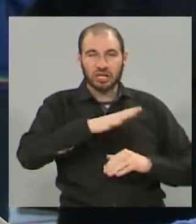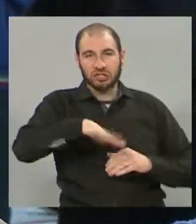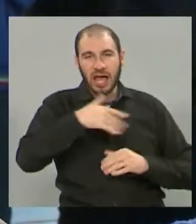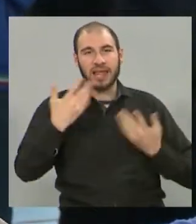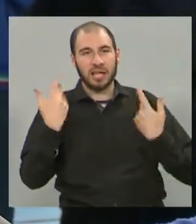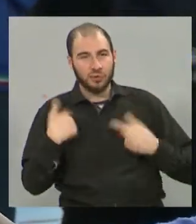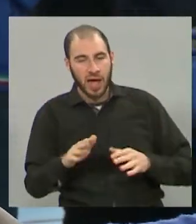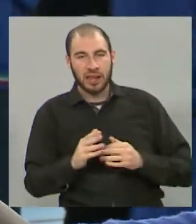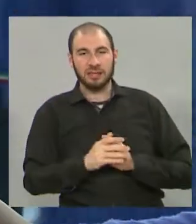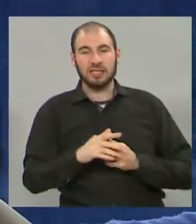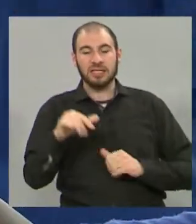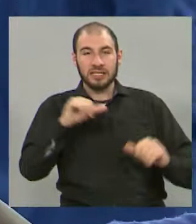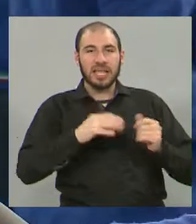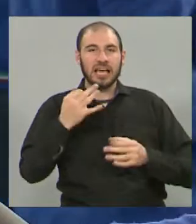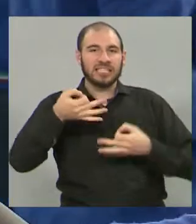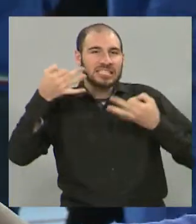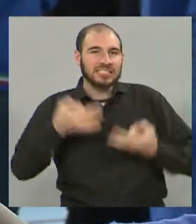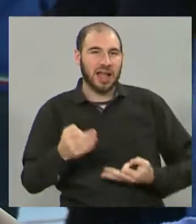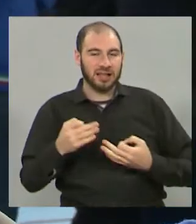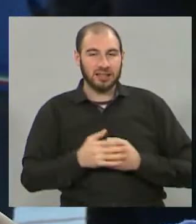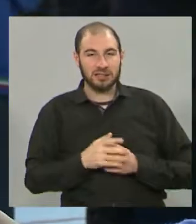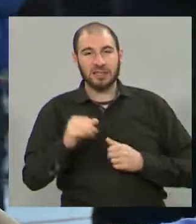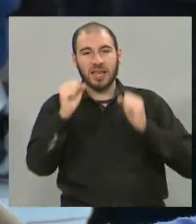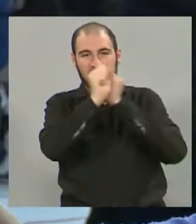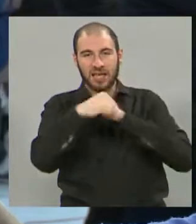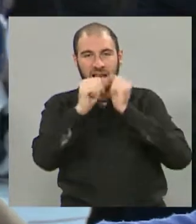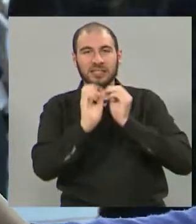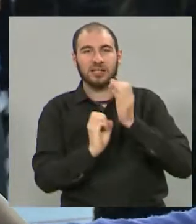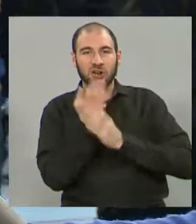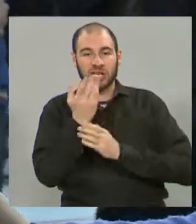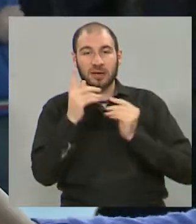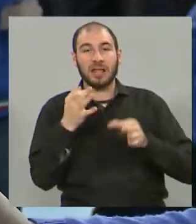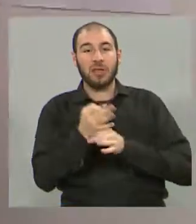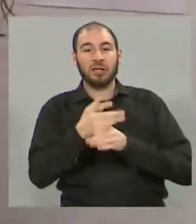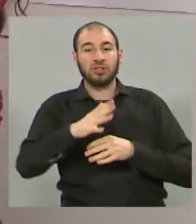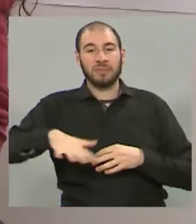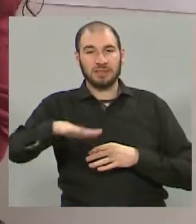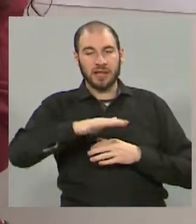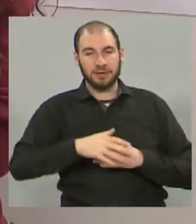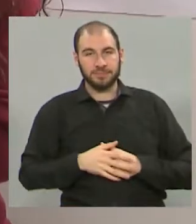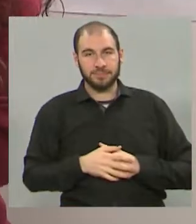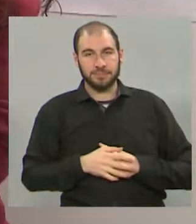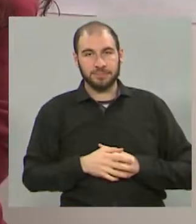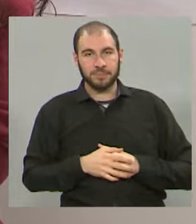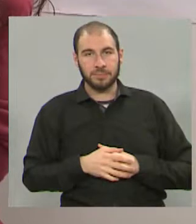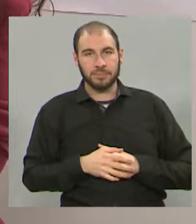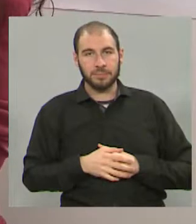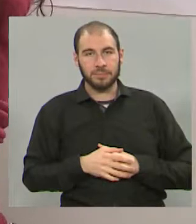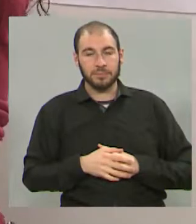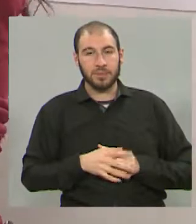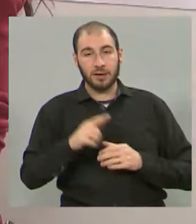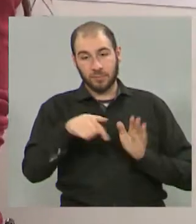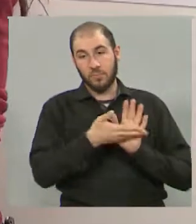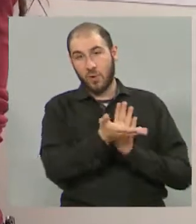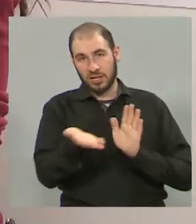naturales ciencias exactas e ingeniería y tecnología y educación ambiental bueno está en esta